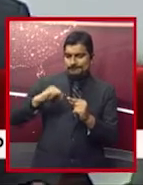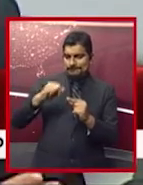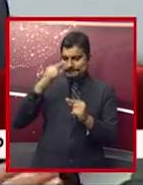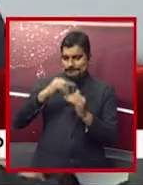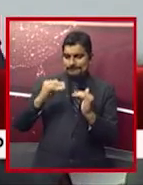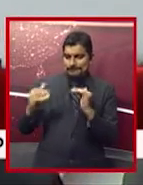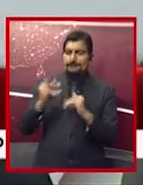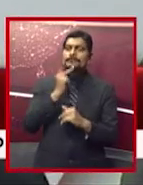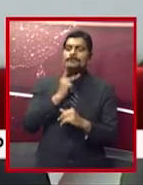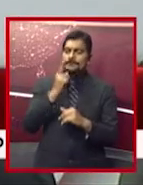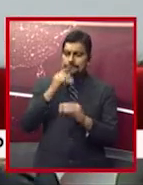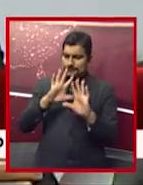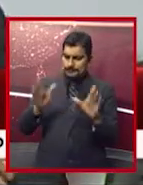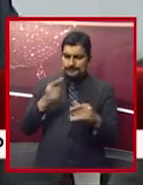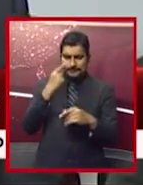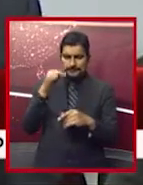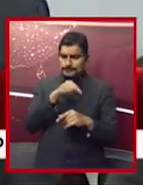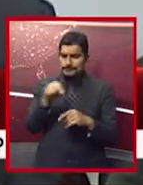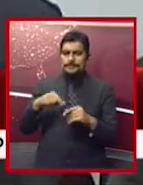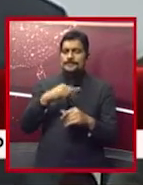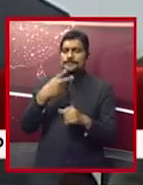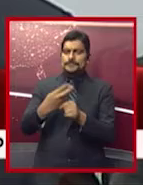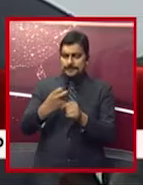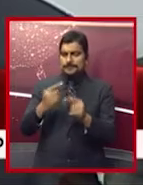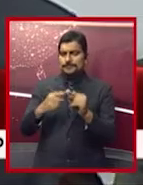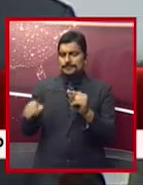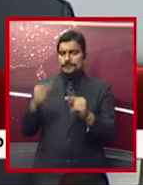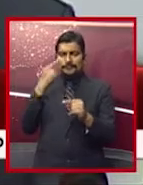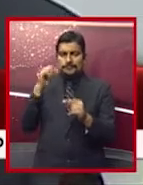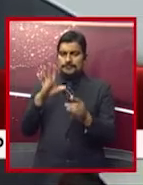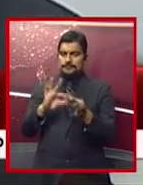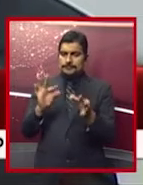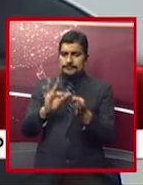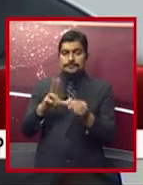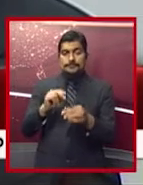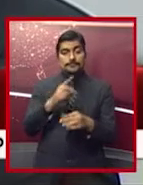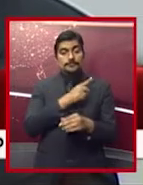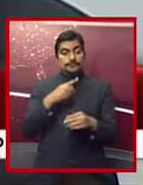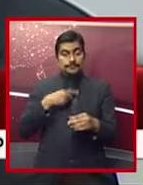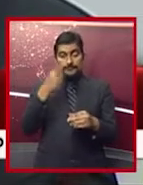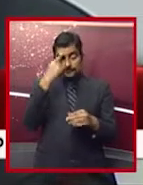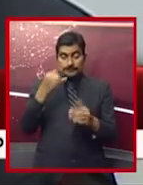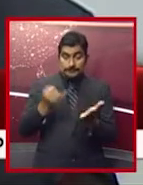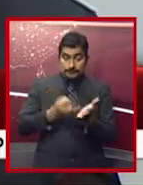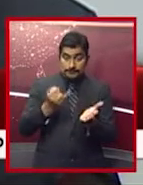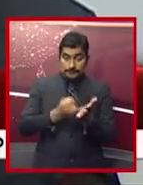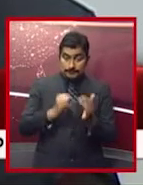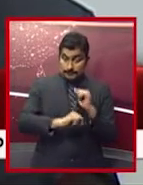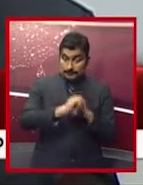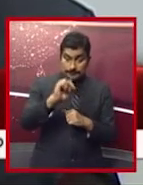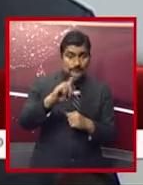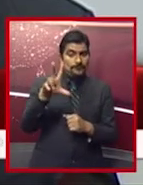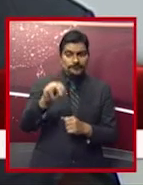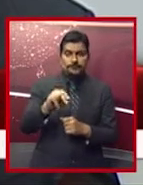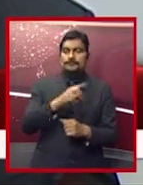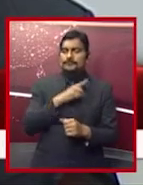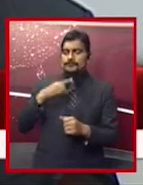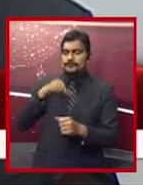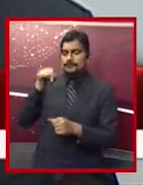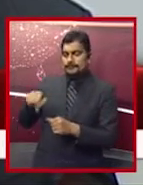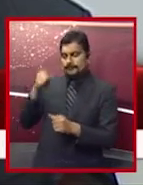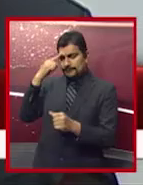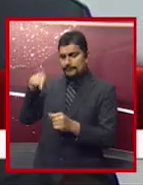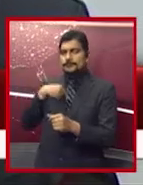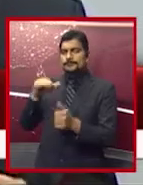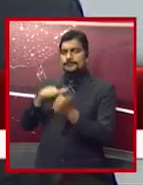el precio de las gasolinas, y eso lo vamos a ver en un segundo, no se debe a un incremento en los impuestos, se debe básicamente a